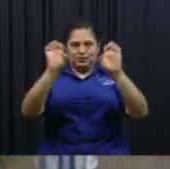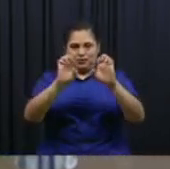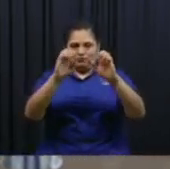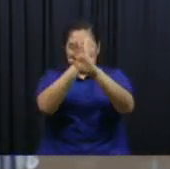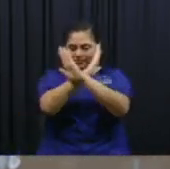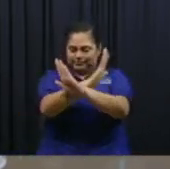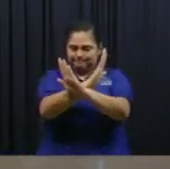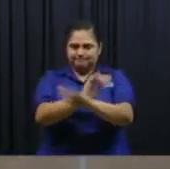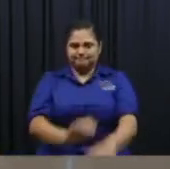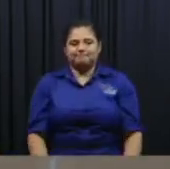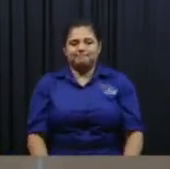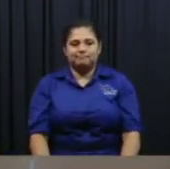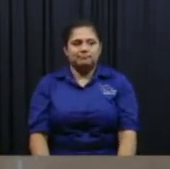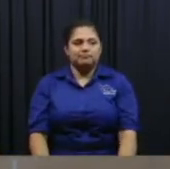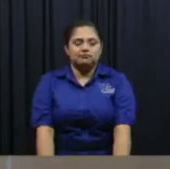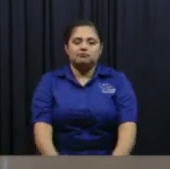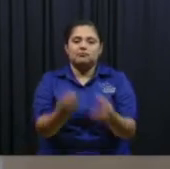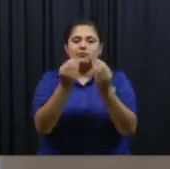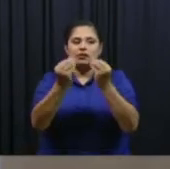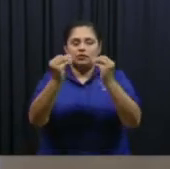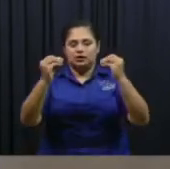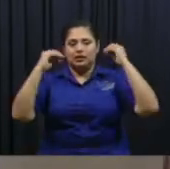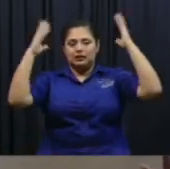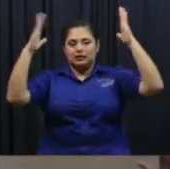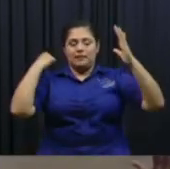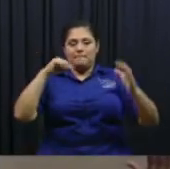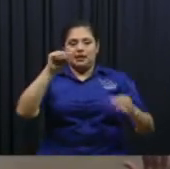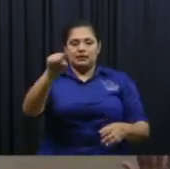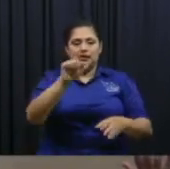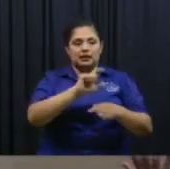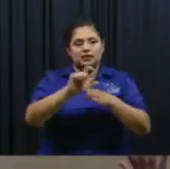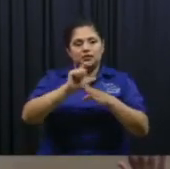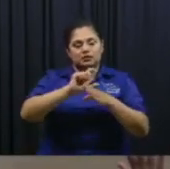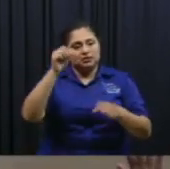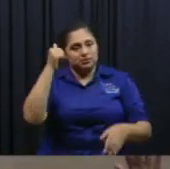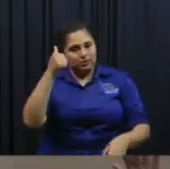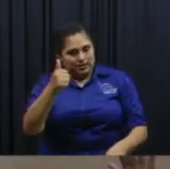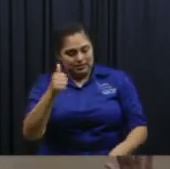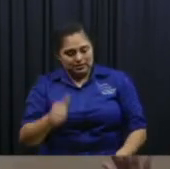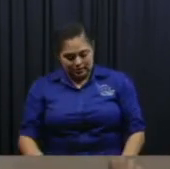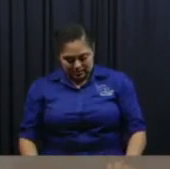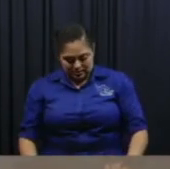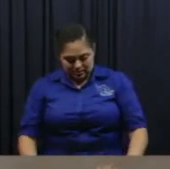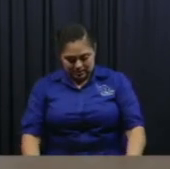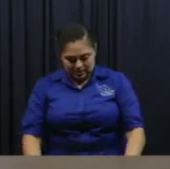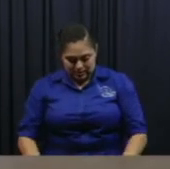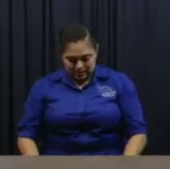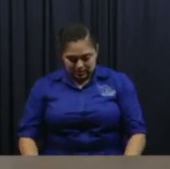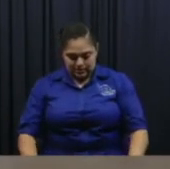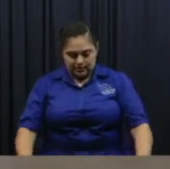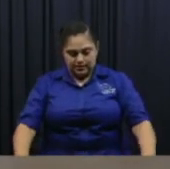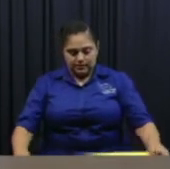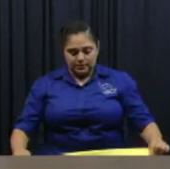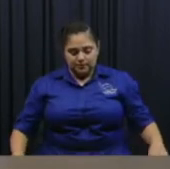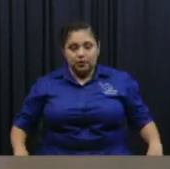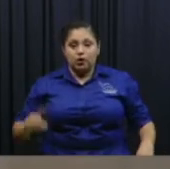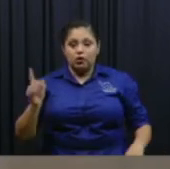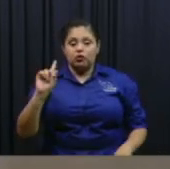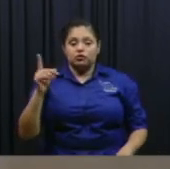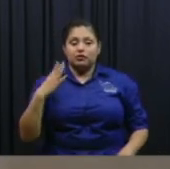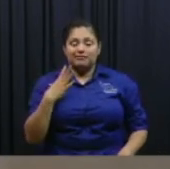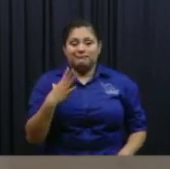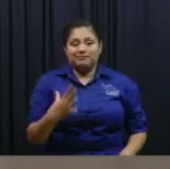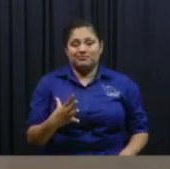Ok abundancia para ti de cosas buenas donde abundó